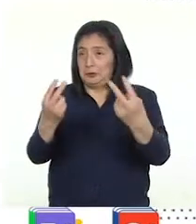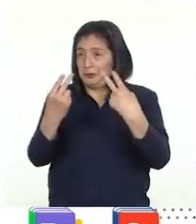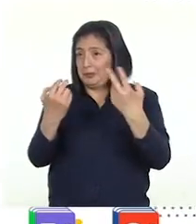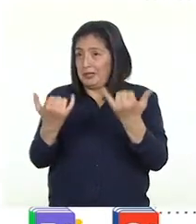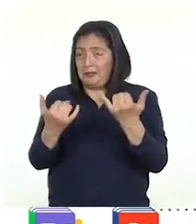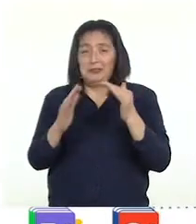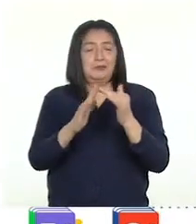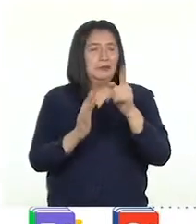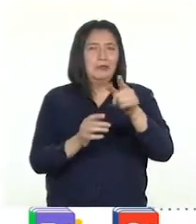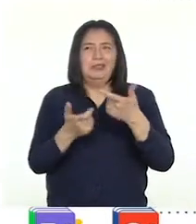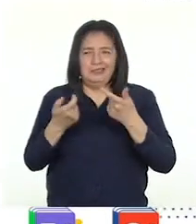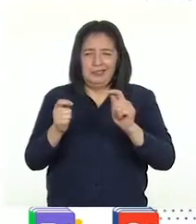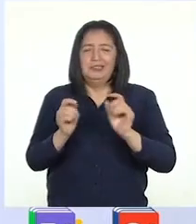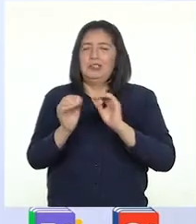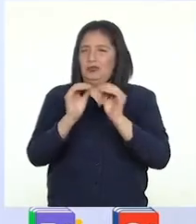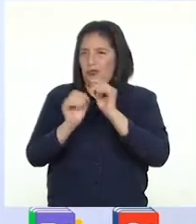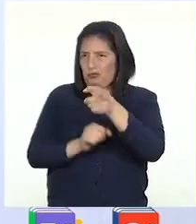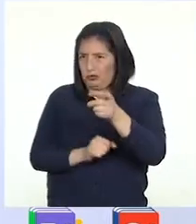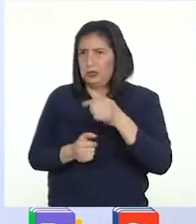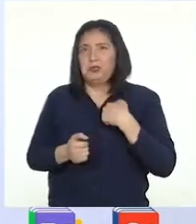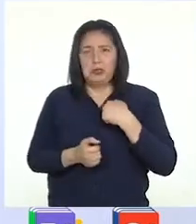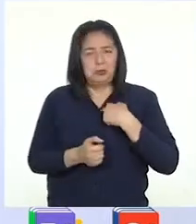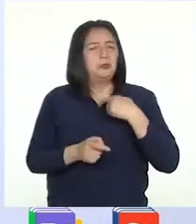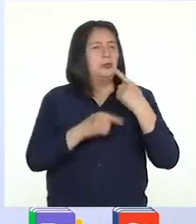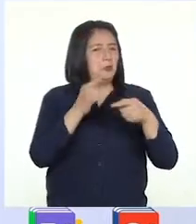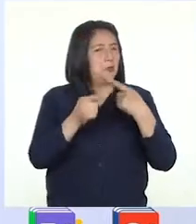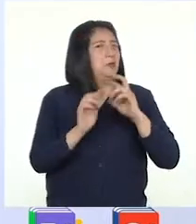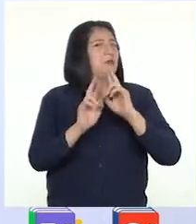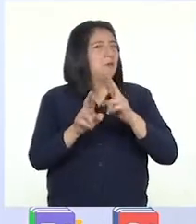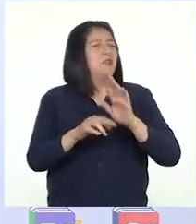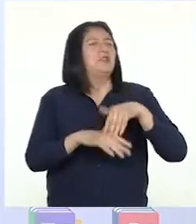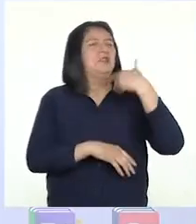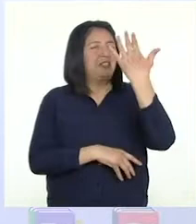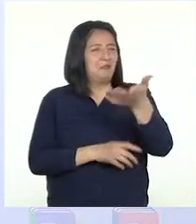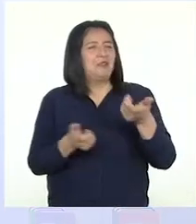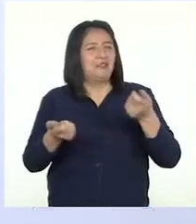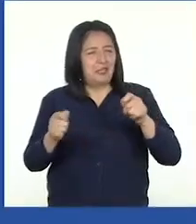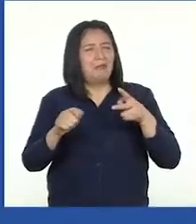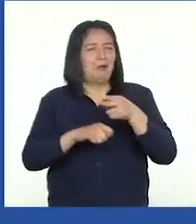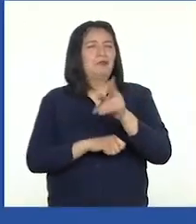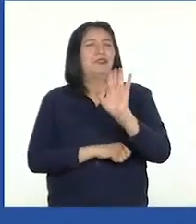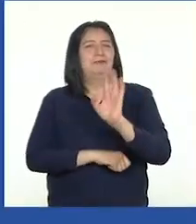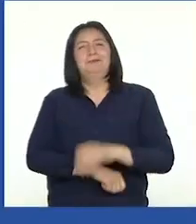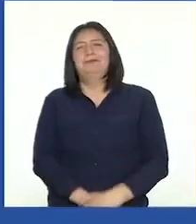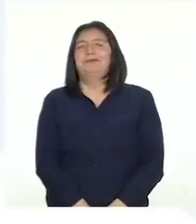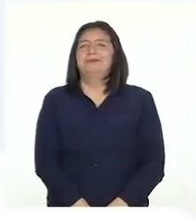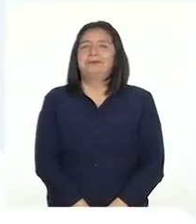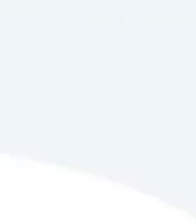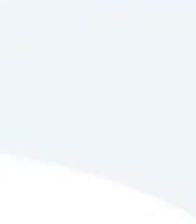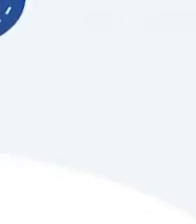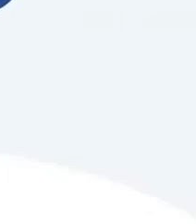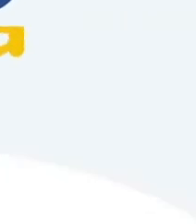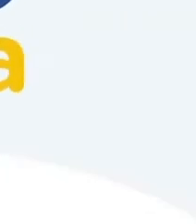en casa que intenten resolverlo. Y yo les cuento la respuesta después de la pausa.